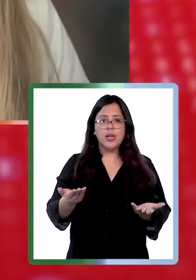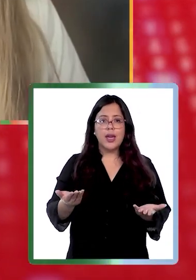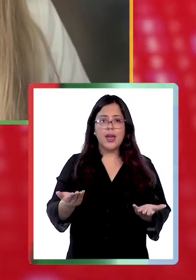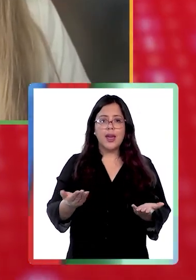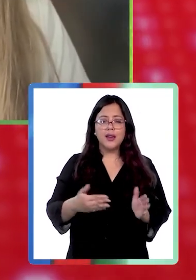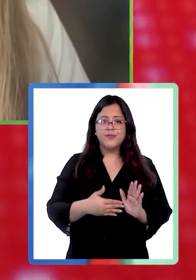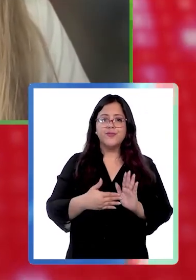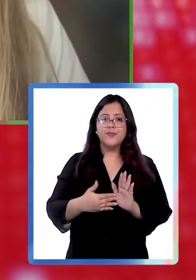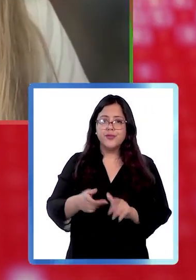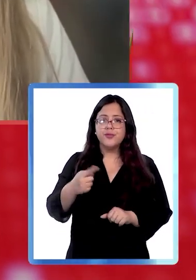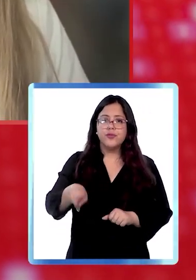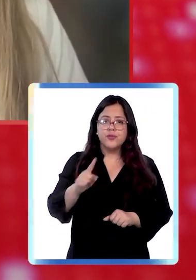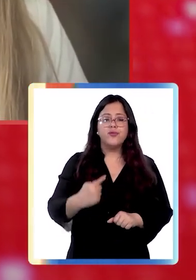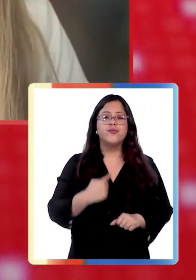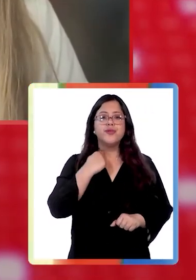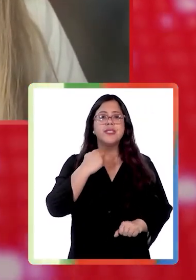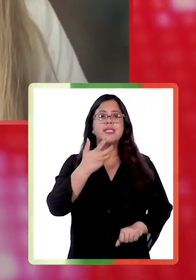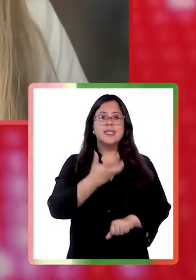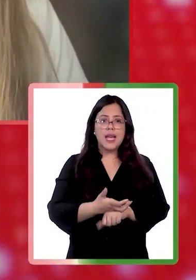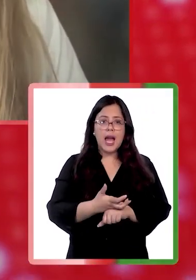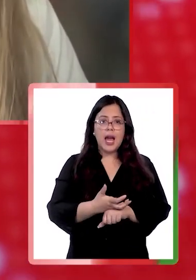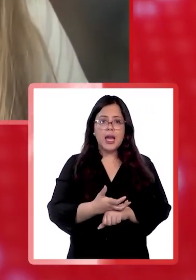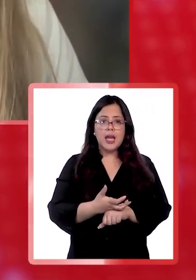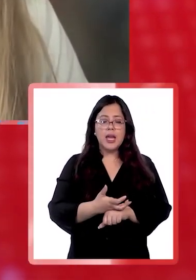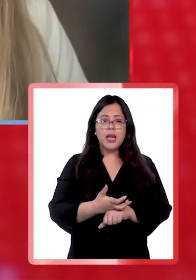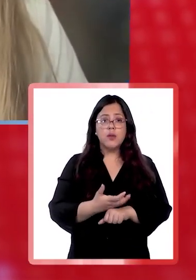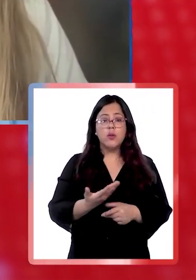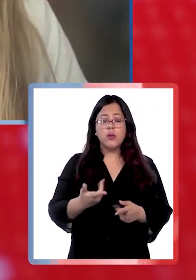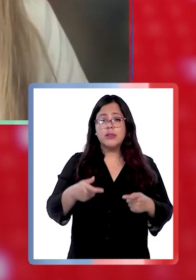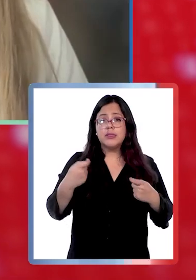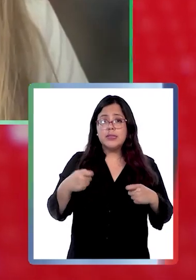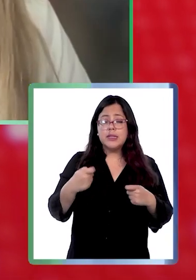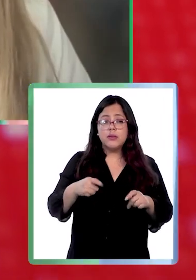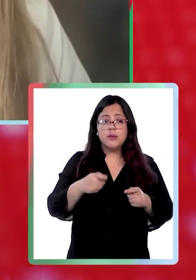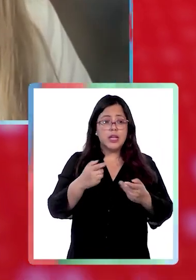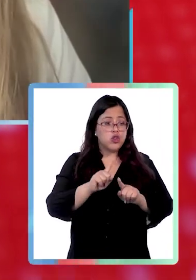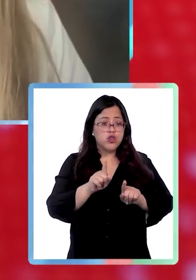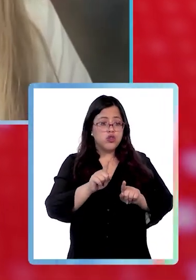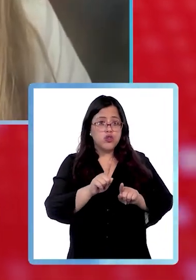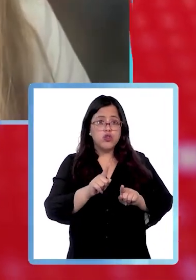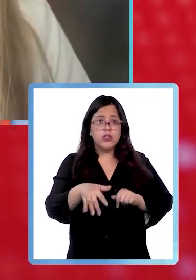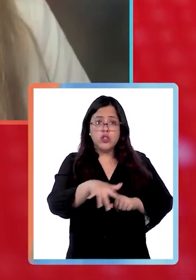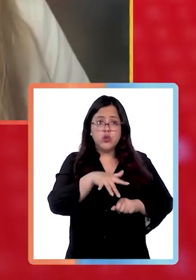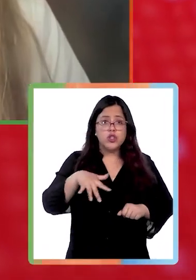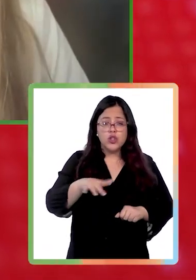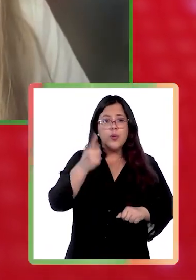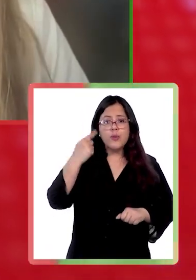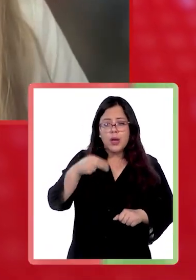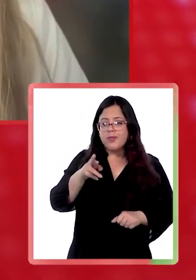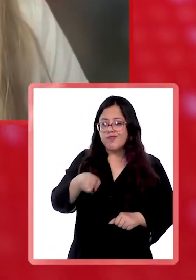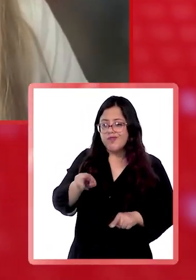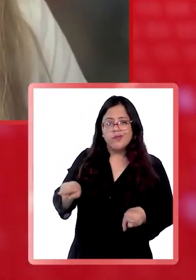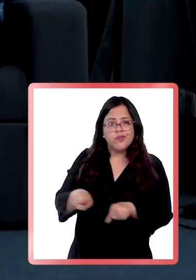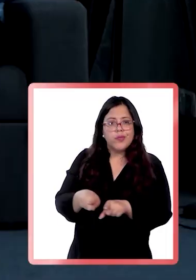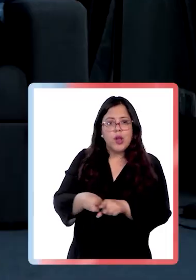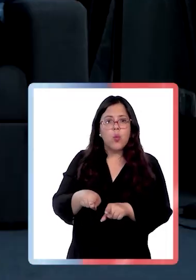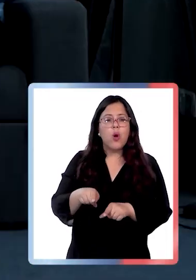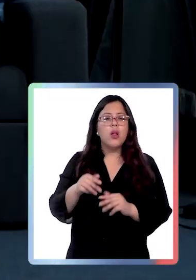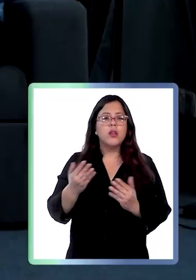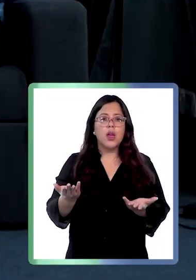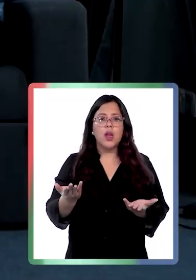denuncia y la exposición que tenemos y la revictimización que ocurre todavía, aunque se ha intentado que no ocurra, pero que finalmente sigue